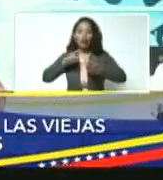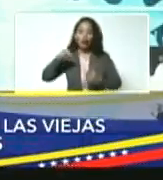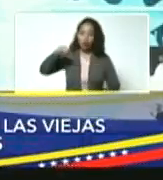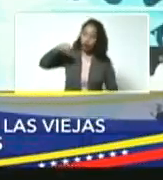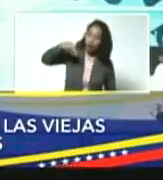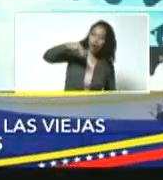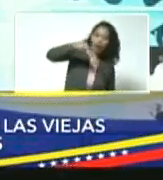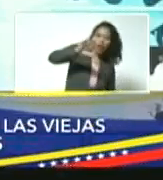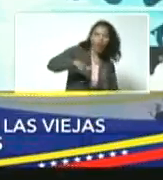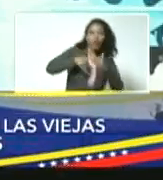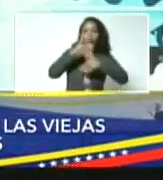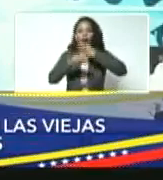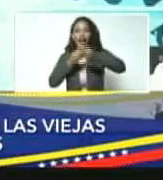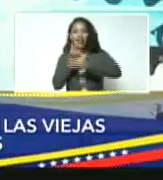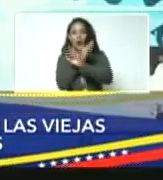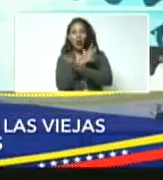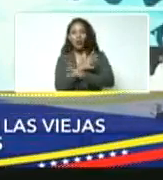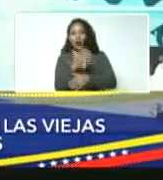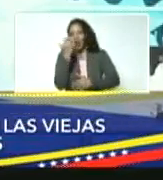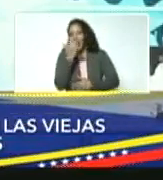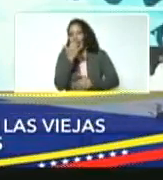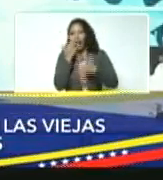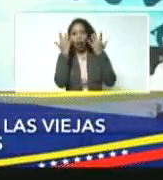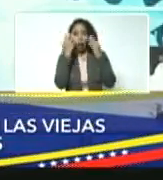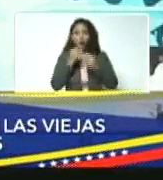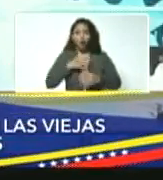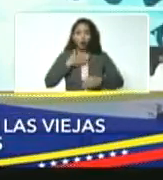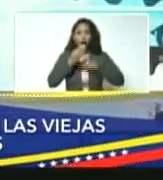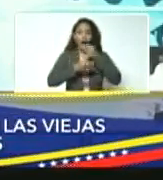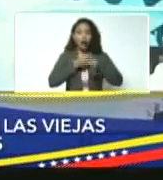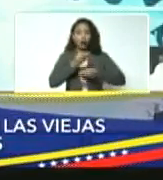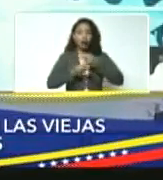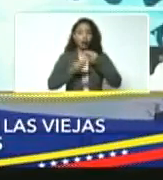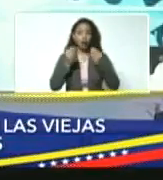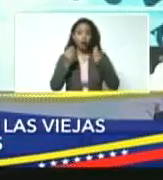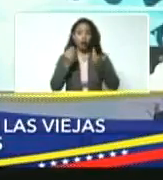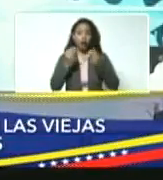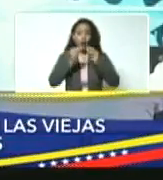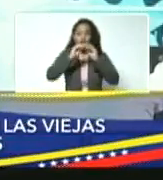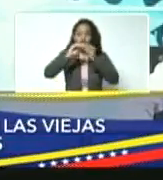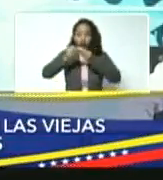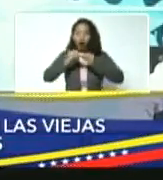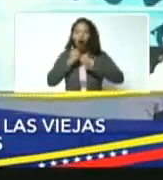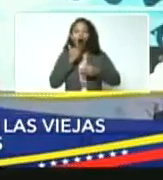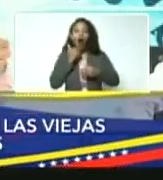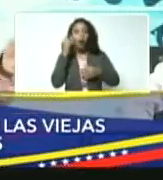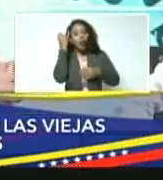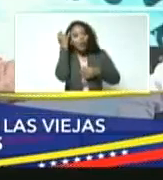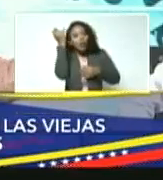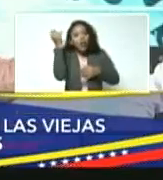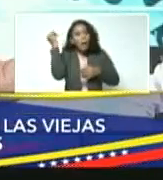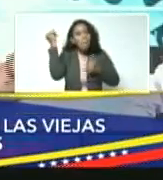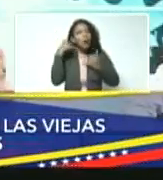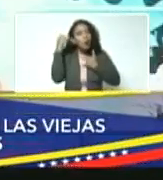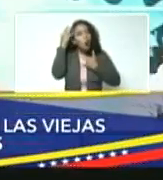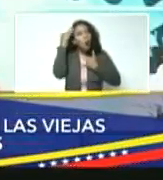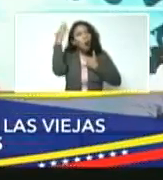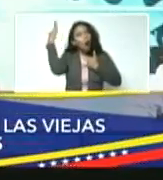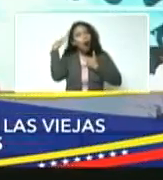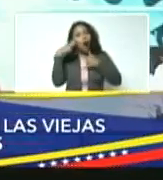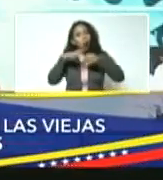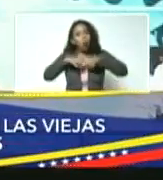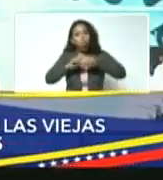que luego toma un juguete y con sus manos puede, bueno, moldear algo en plastilina, así la llaman